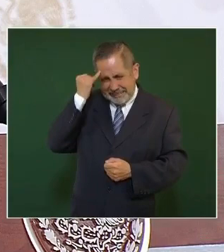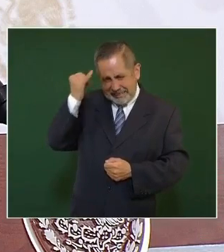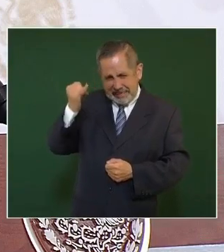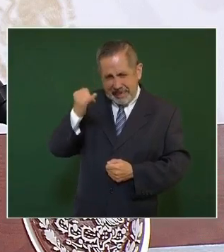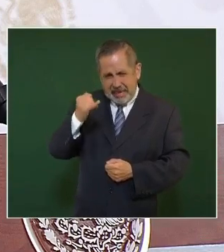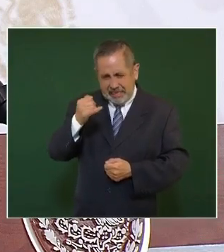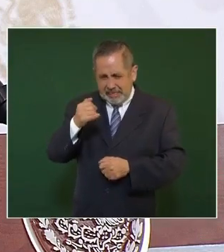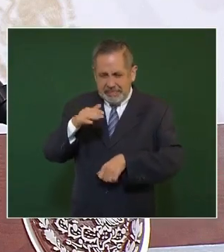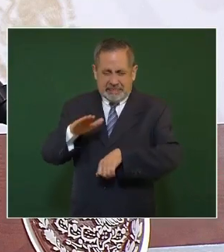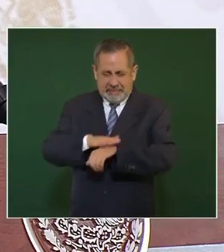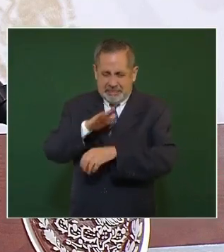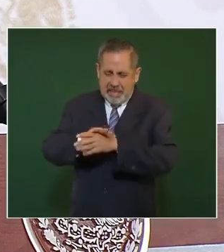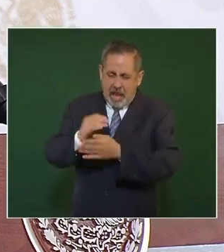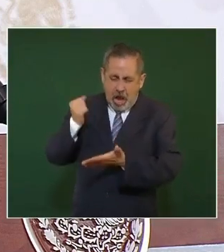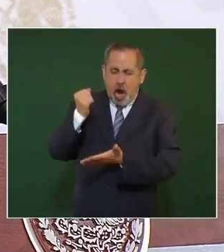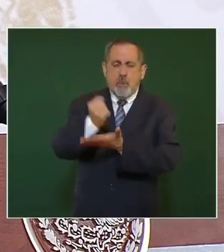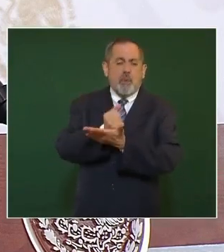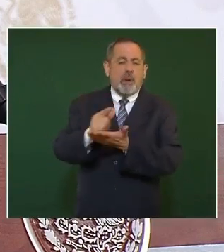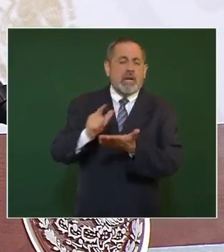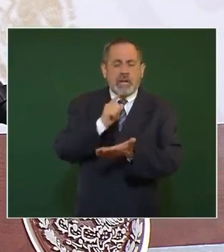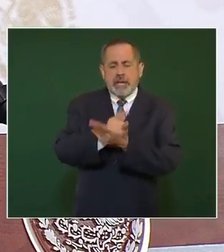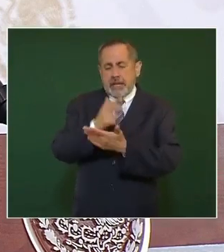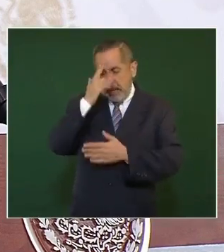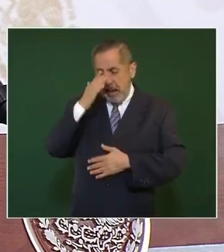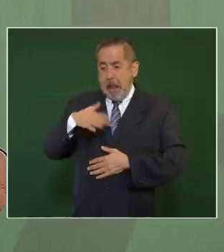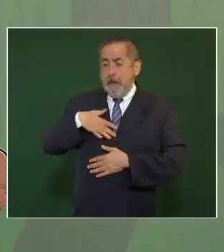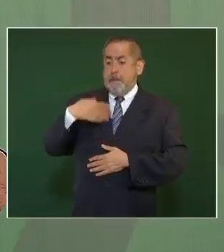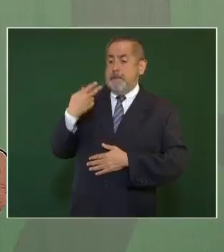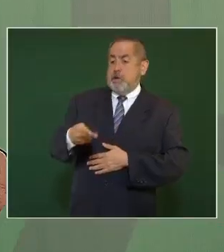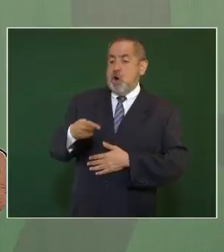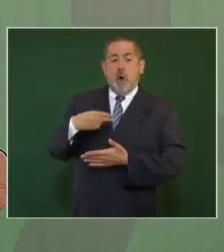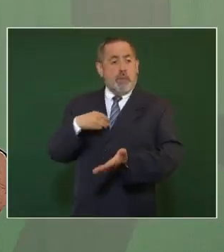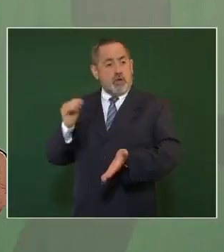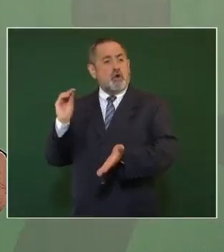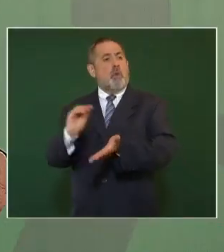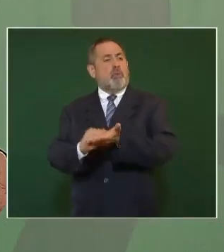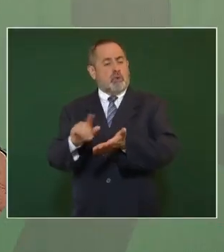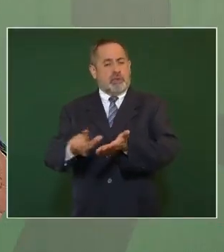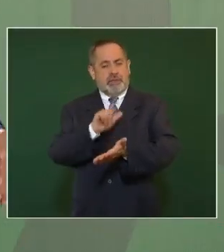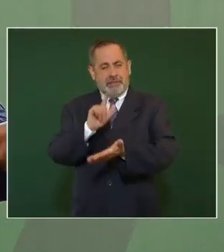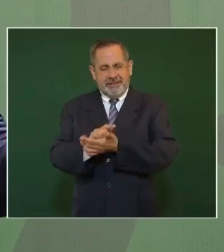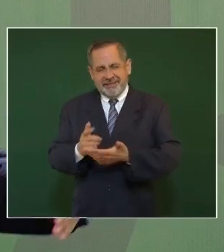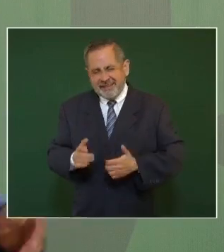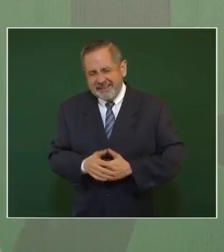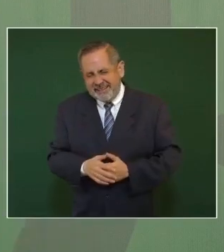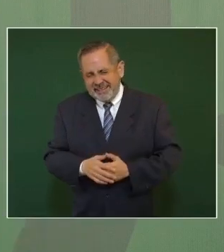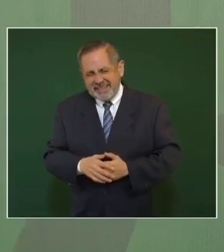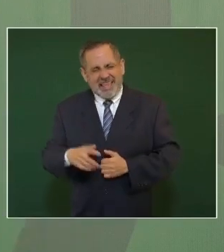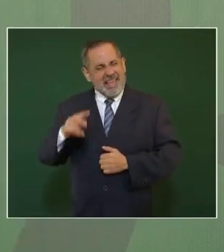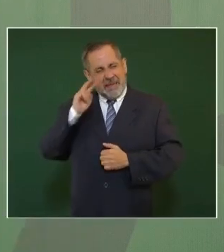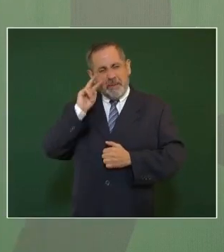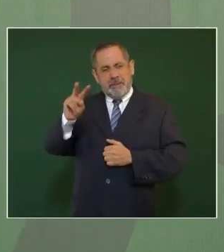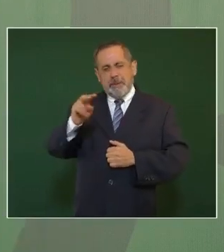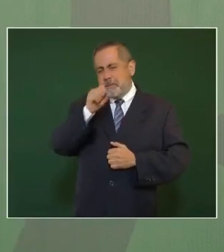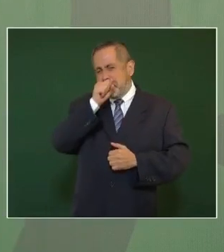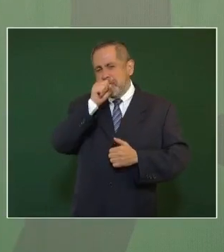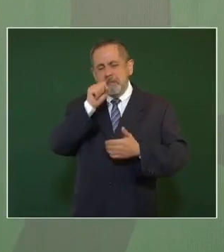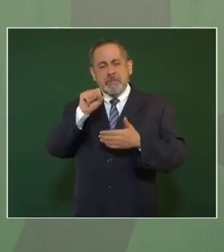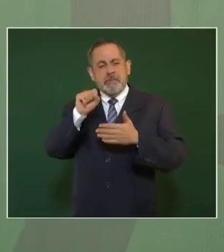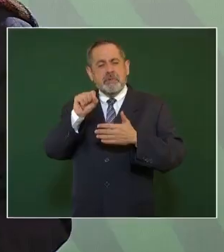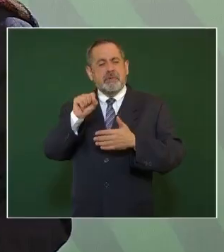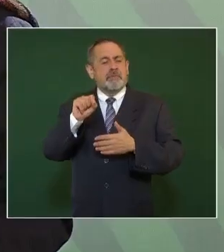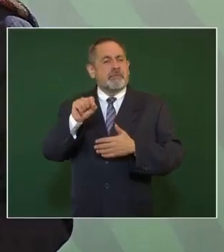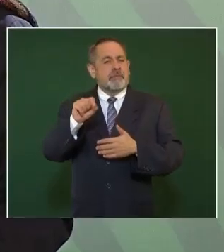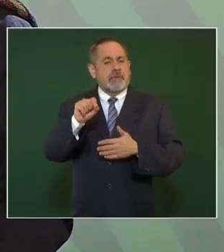ser recordados porque se aprobó una ley. Ustedes ven el calendario de